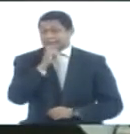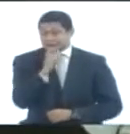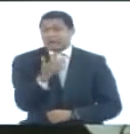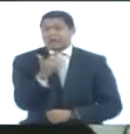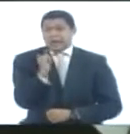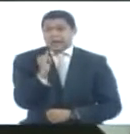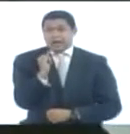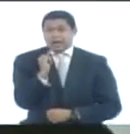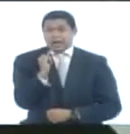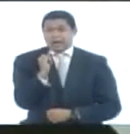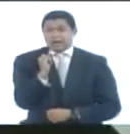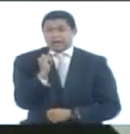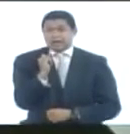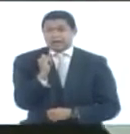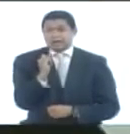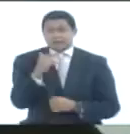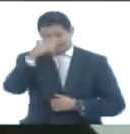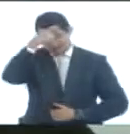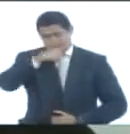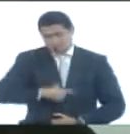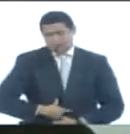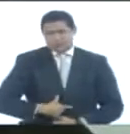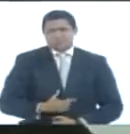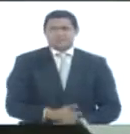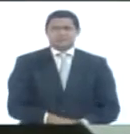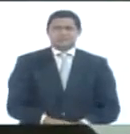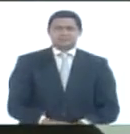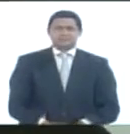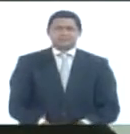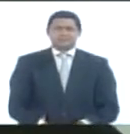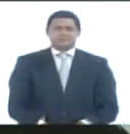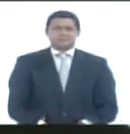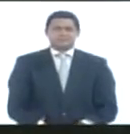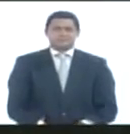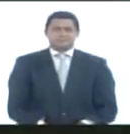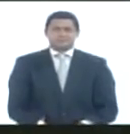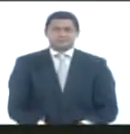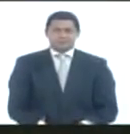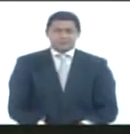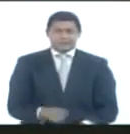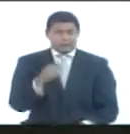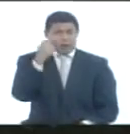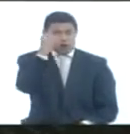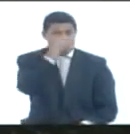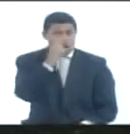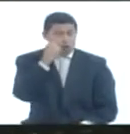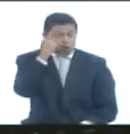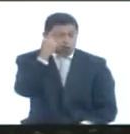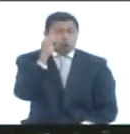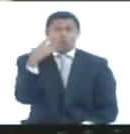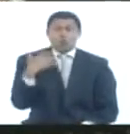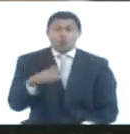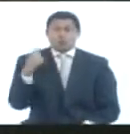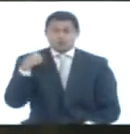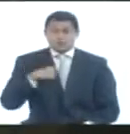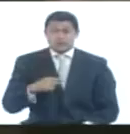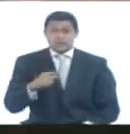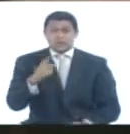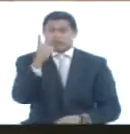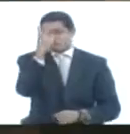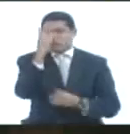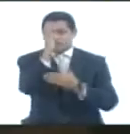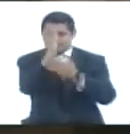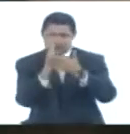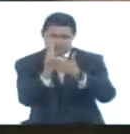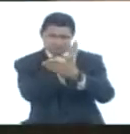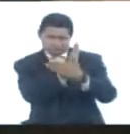dentro de la economía, como decimos nosotros, la economía es todo el cuerpo humano, ¿verdad? El globo ocular tiene dos grandes